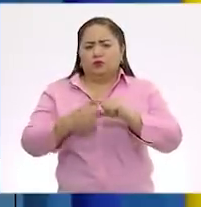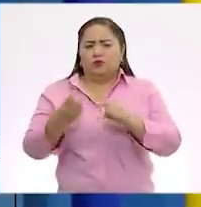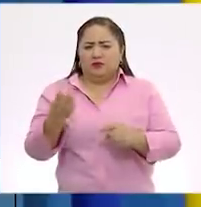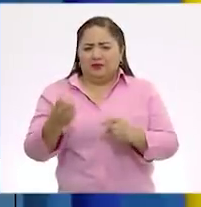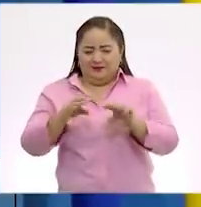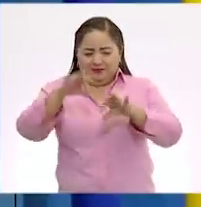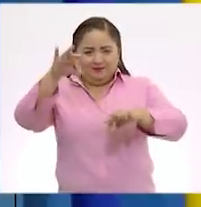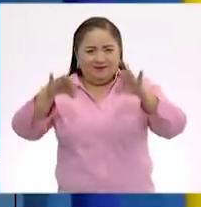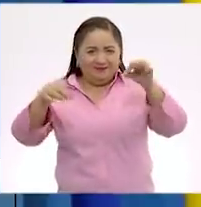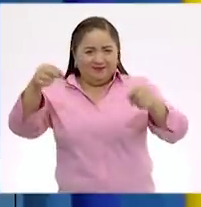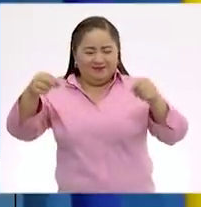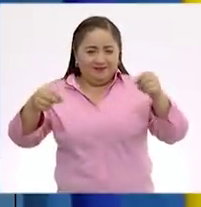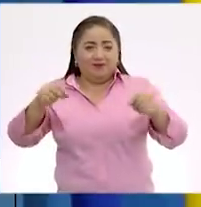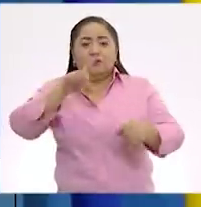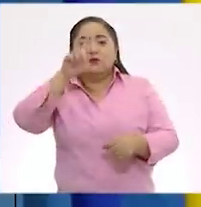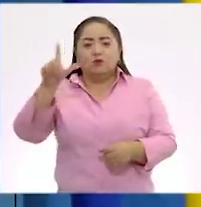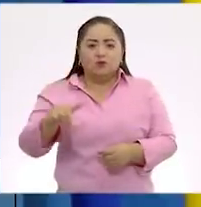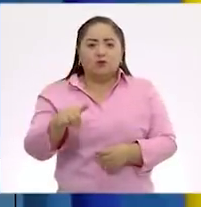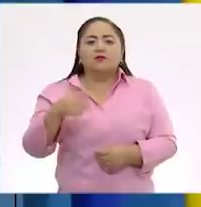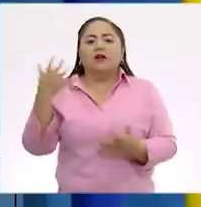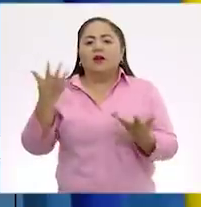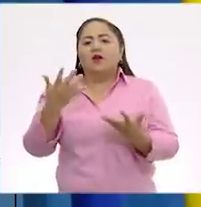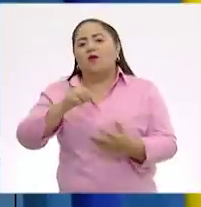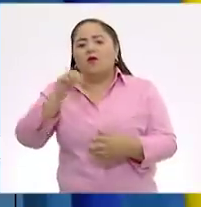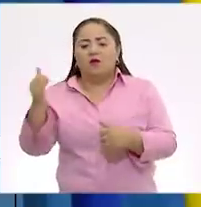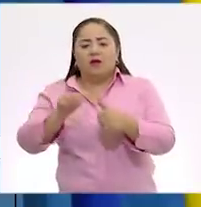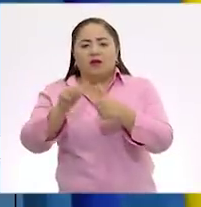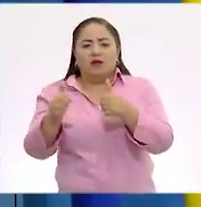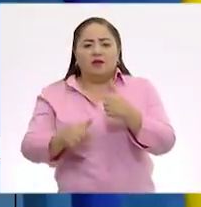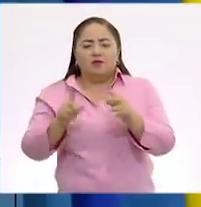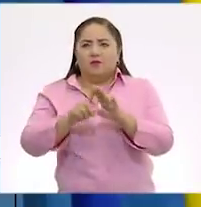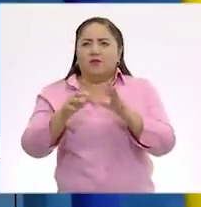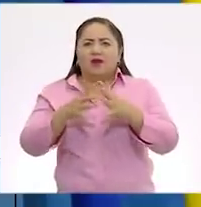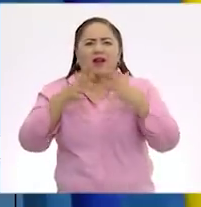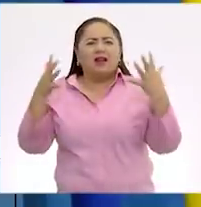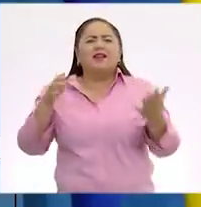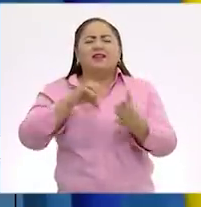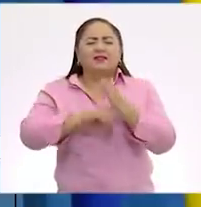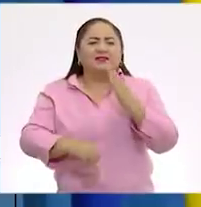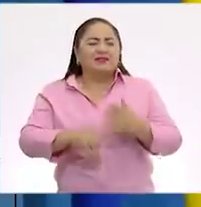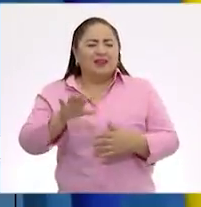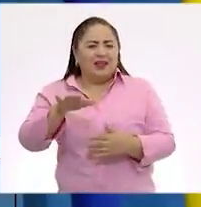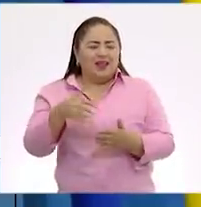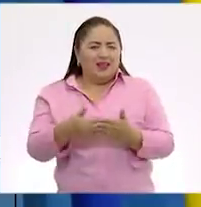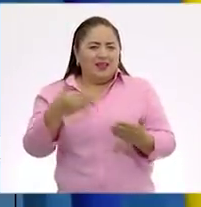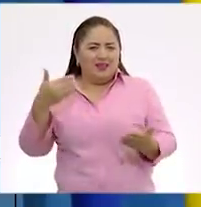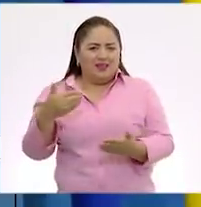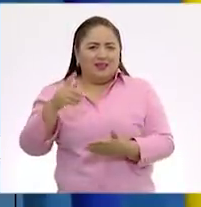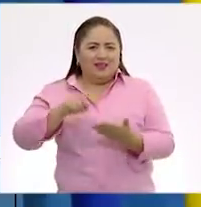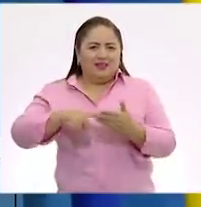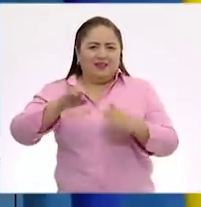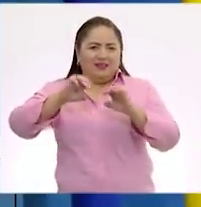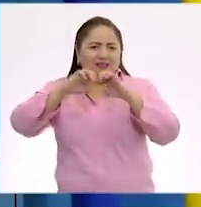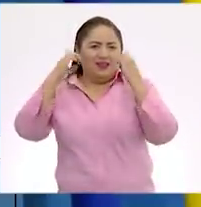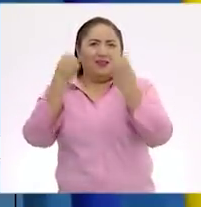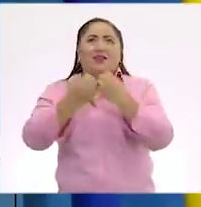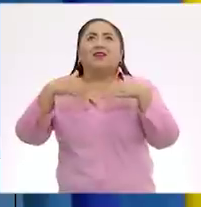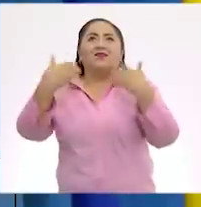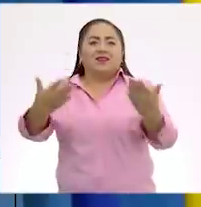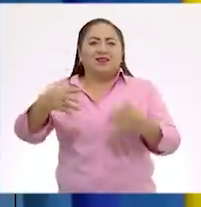estas móviles. Y después ya realizó también esculturas a gran escala como la que está fuera del Estadio